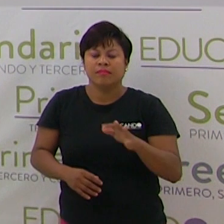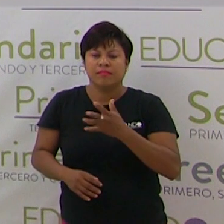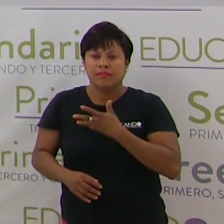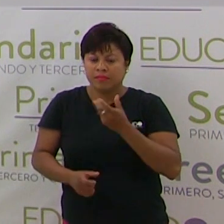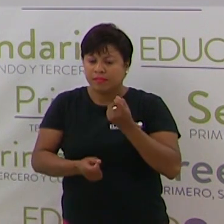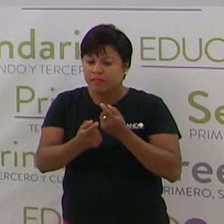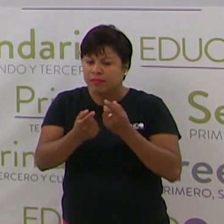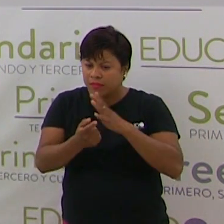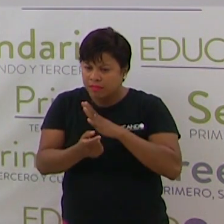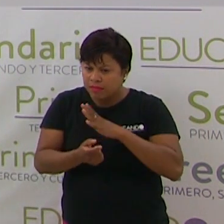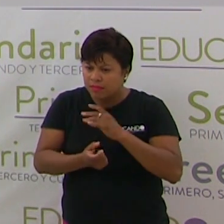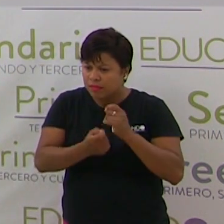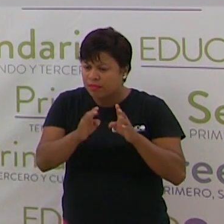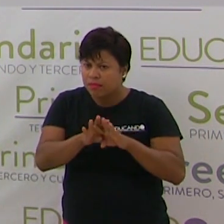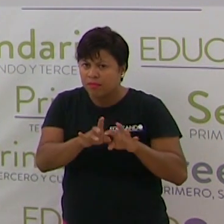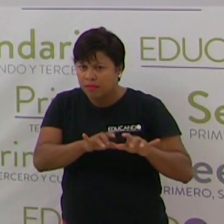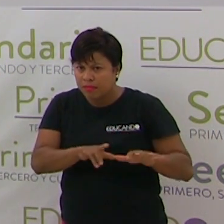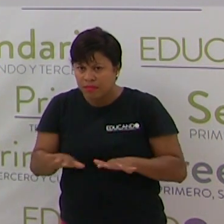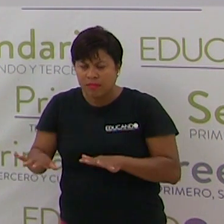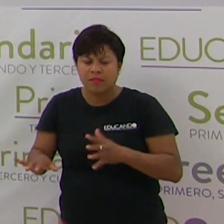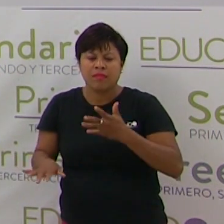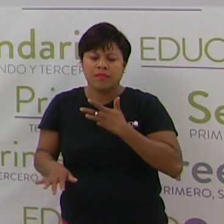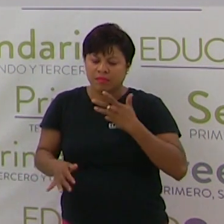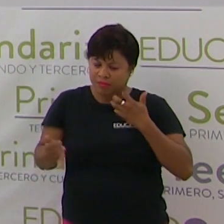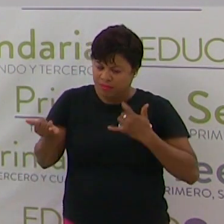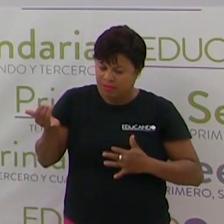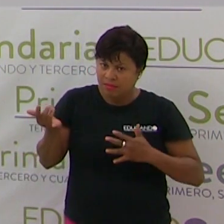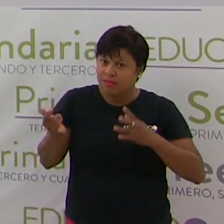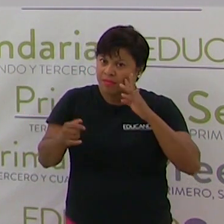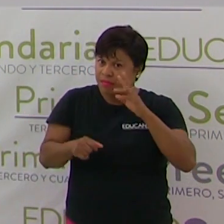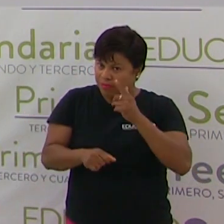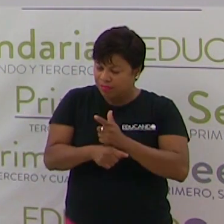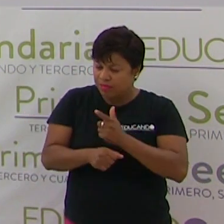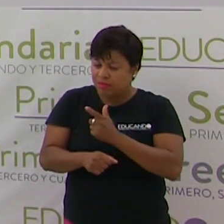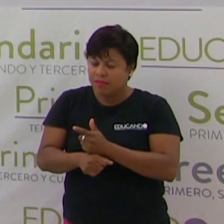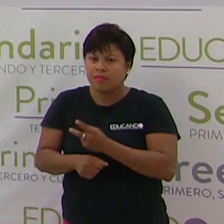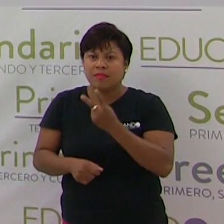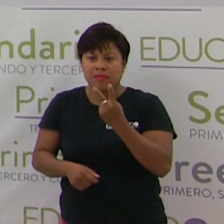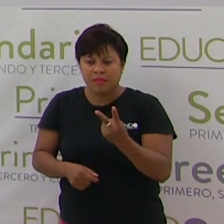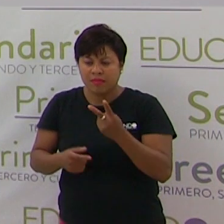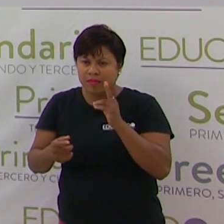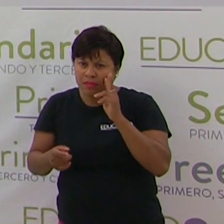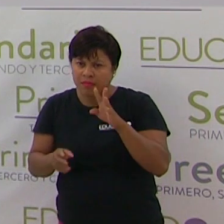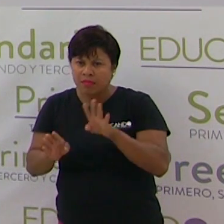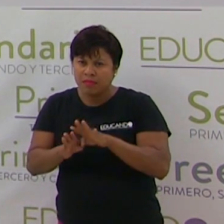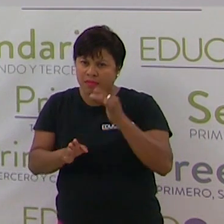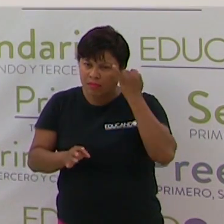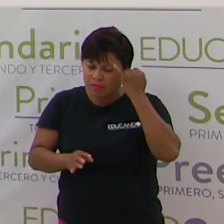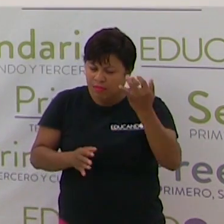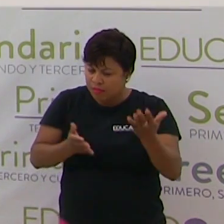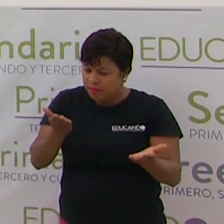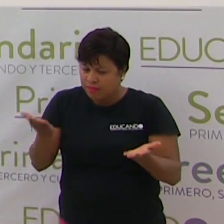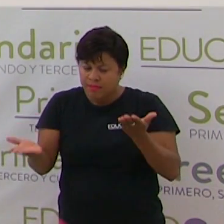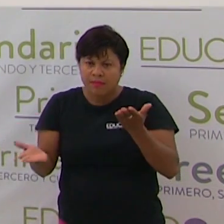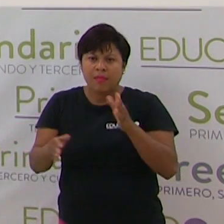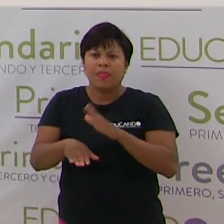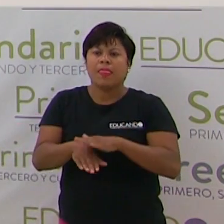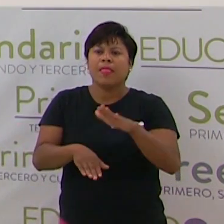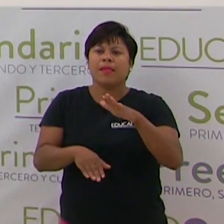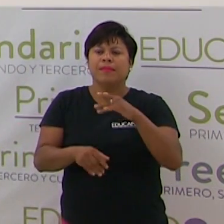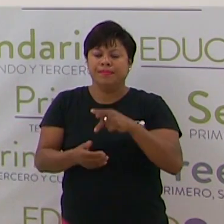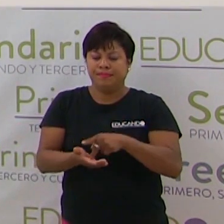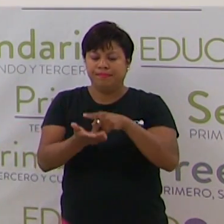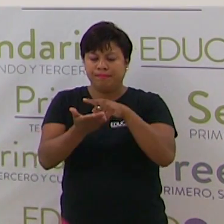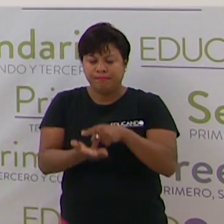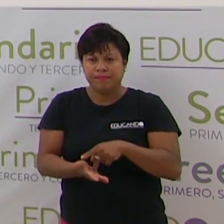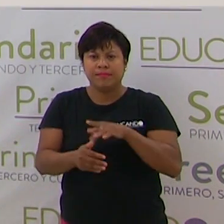piano y hemos visto en algún lugar una guitarra, pues más o menos tenemos la idea de cuánto pesa cada uno,